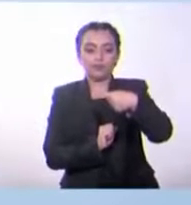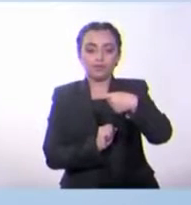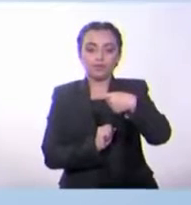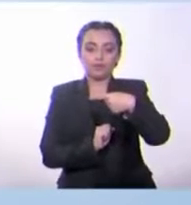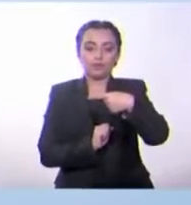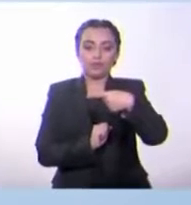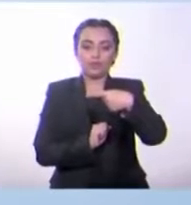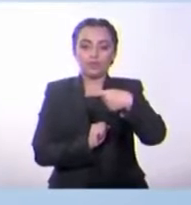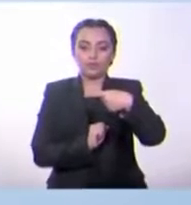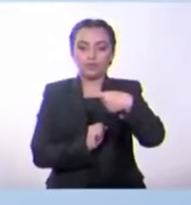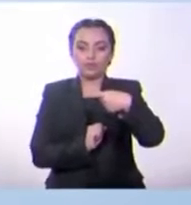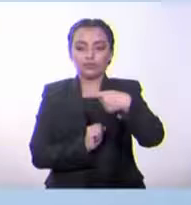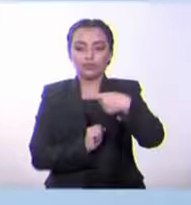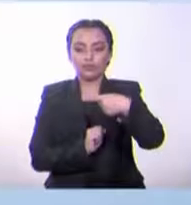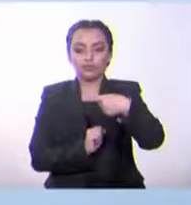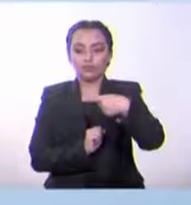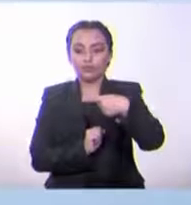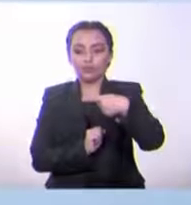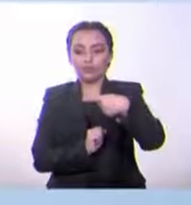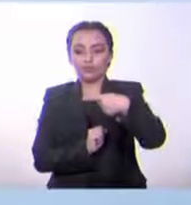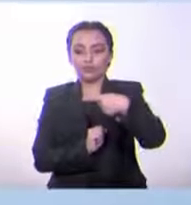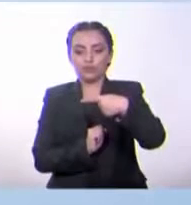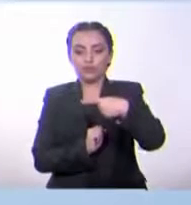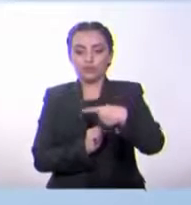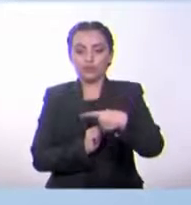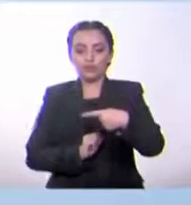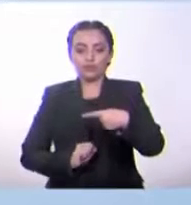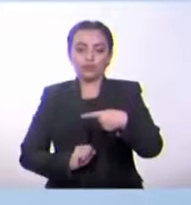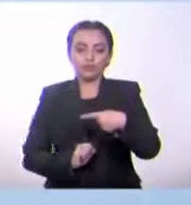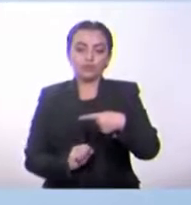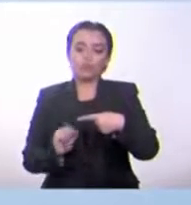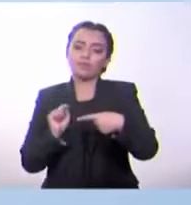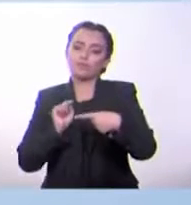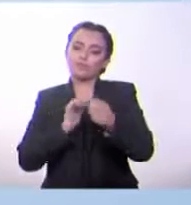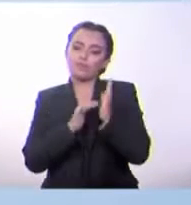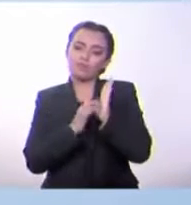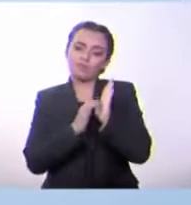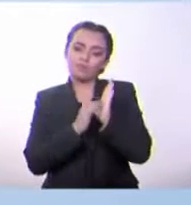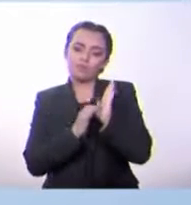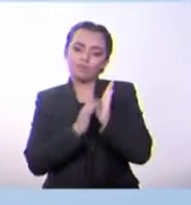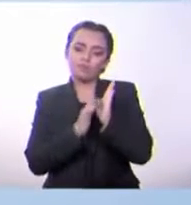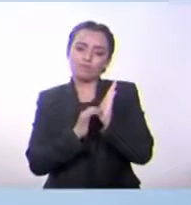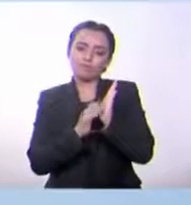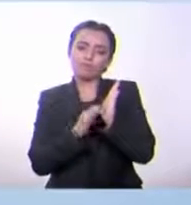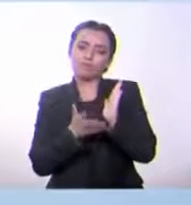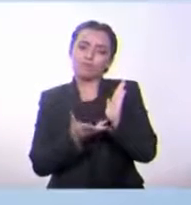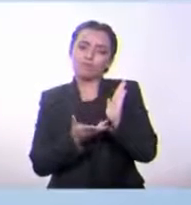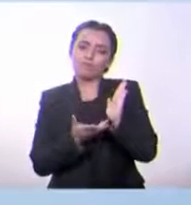Y esto nos da